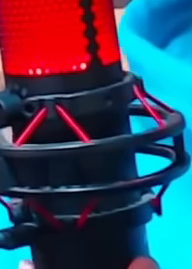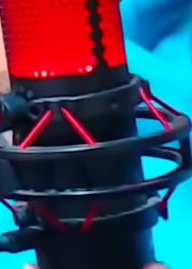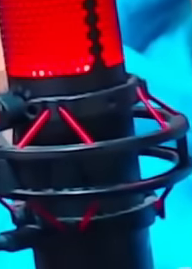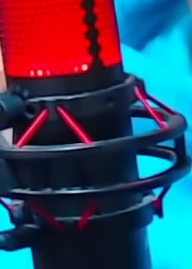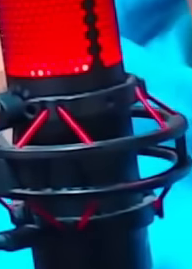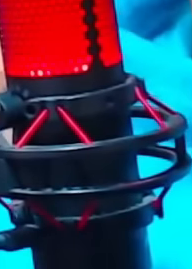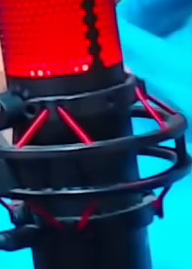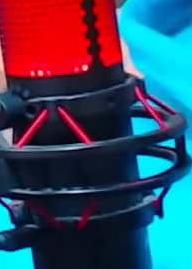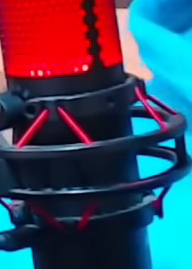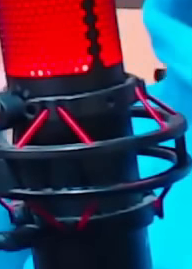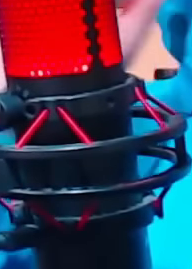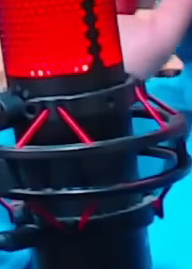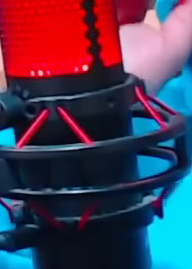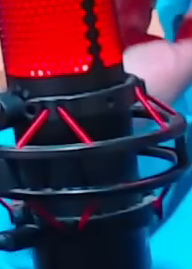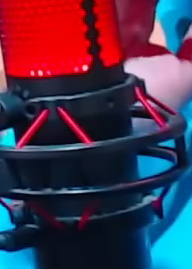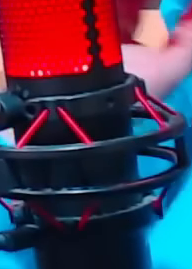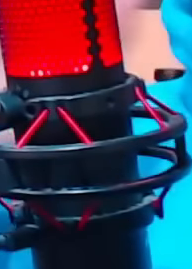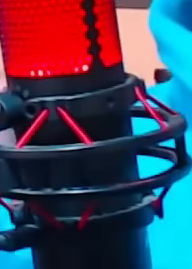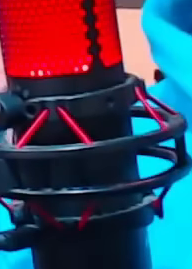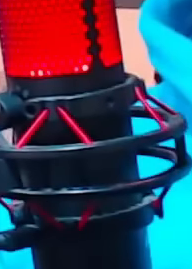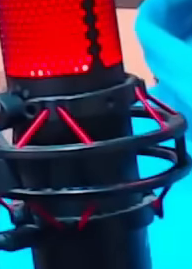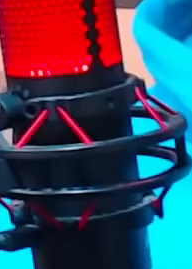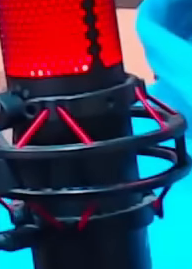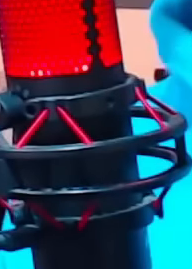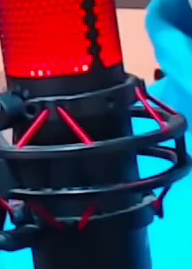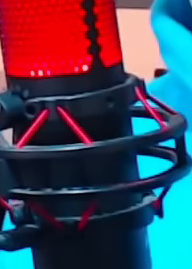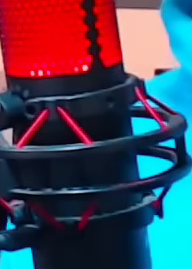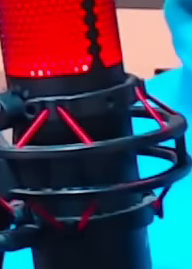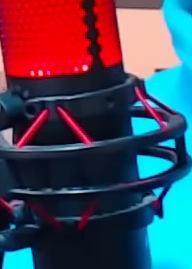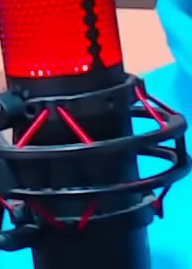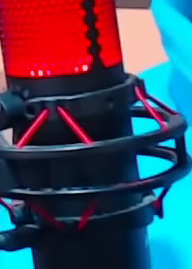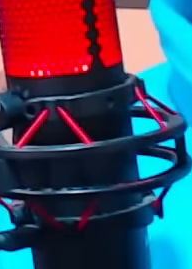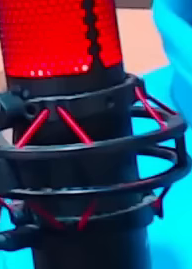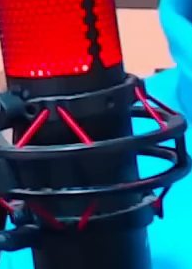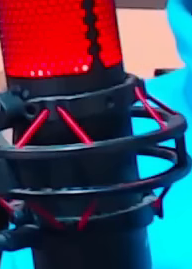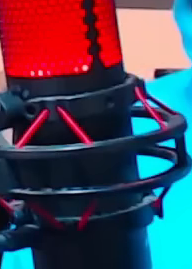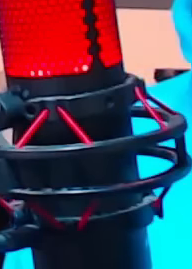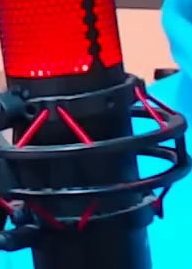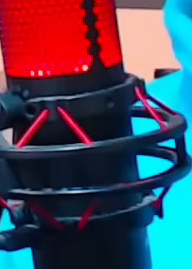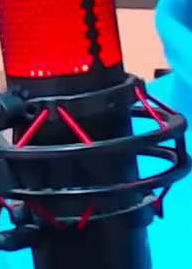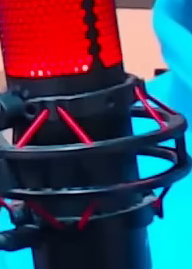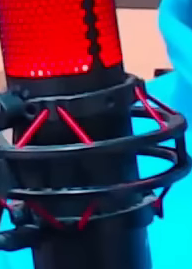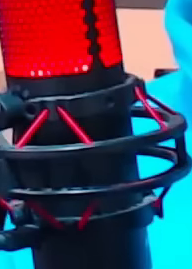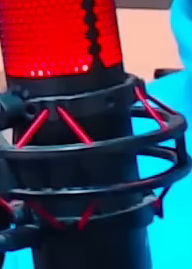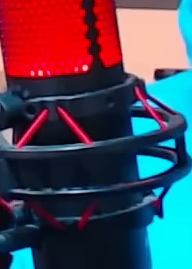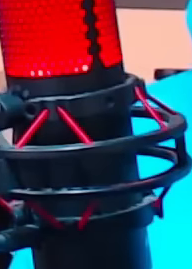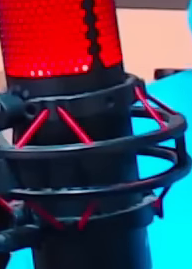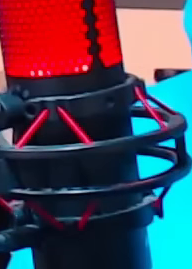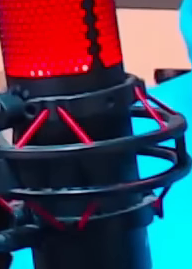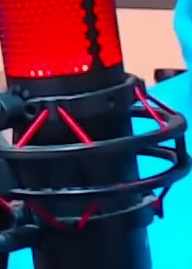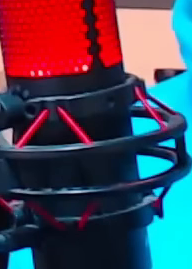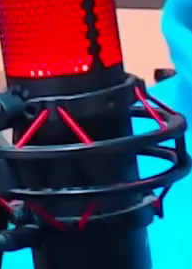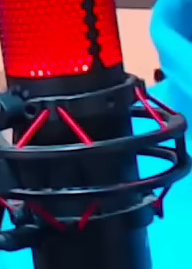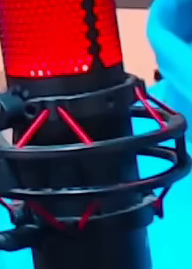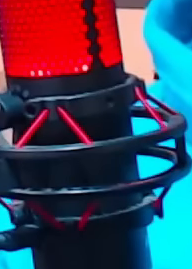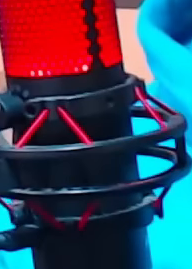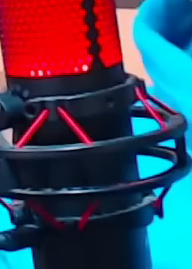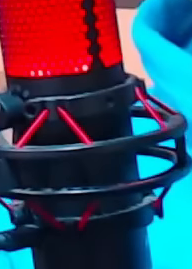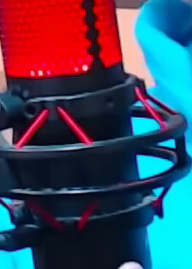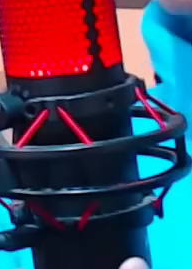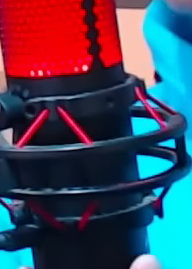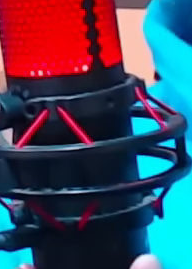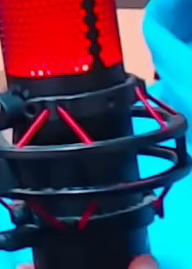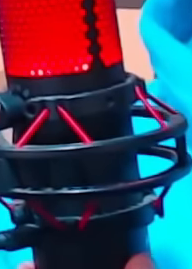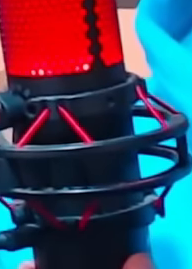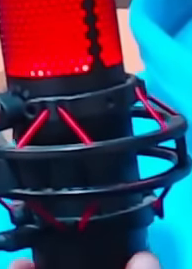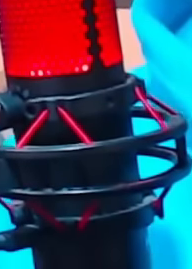con ustedes. Lo vamos a estar viendo del canal Mega, de Mega Noticias, el que lo transmitió en vivo, entre otros también, sé que estuvo Chilevisión,